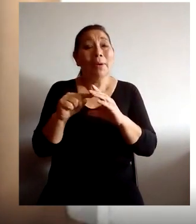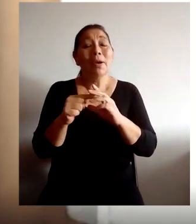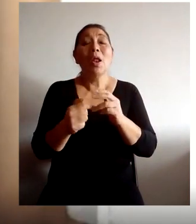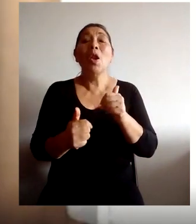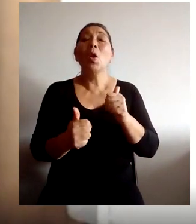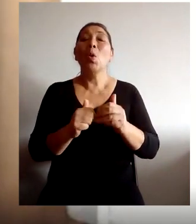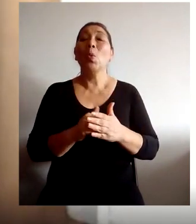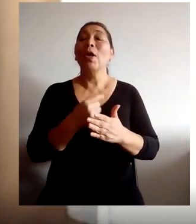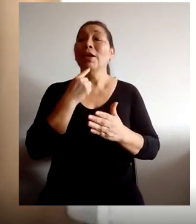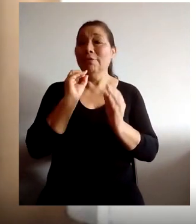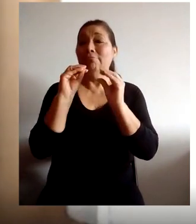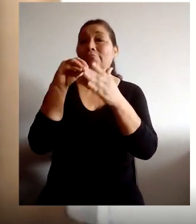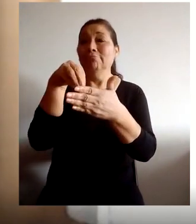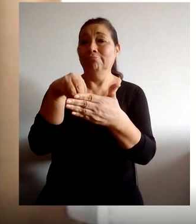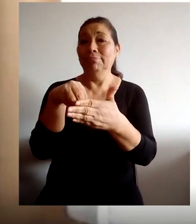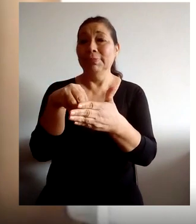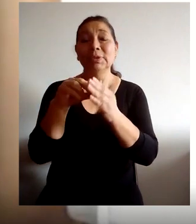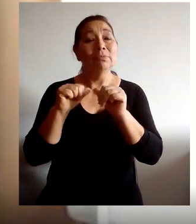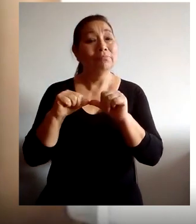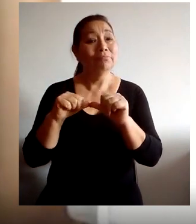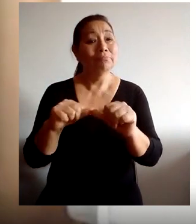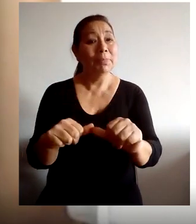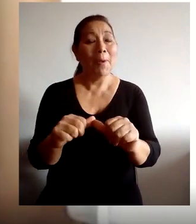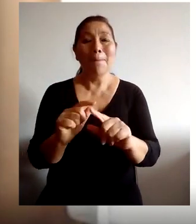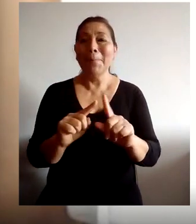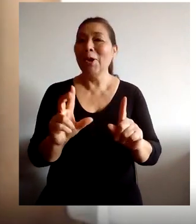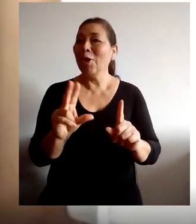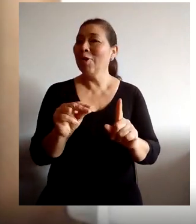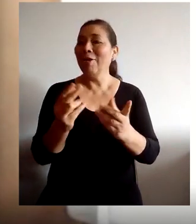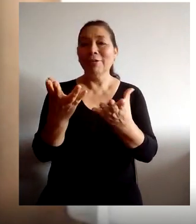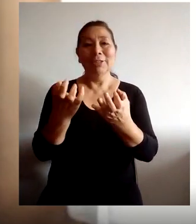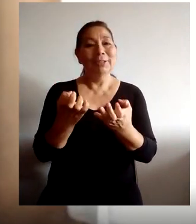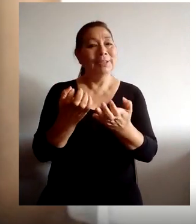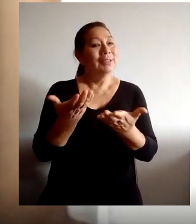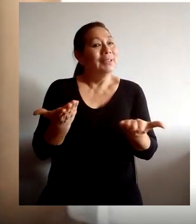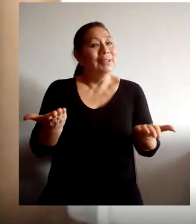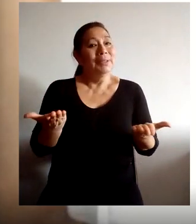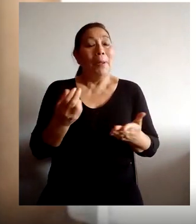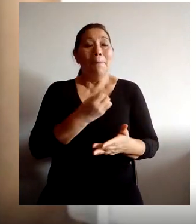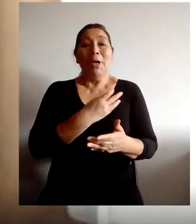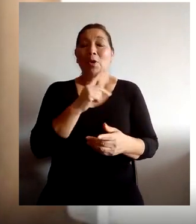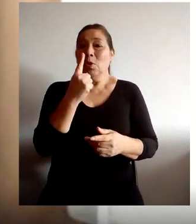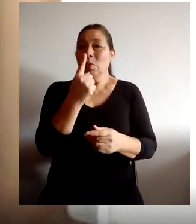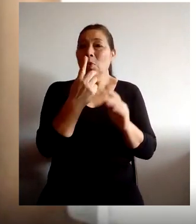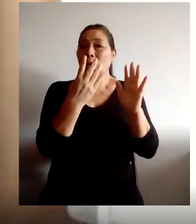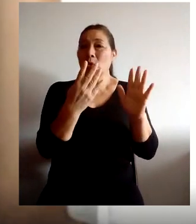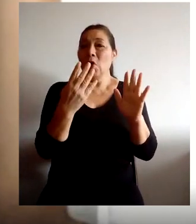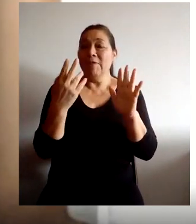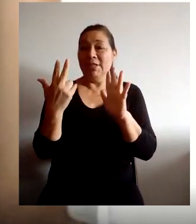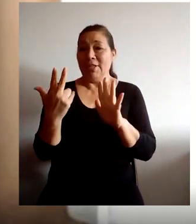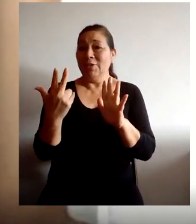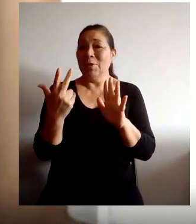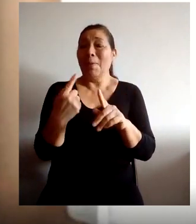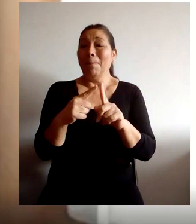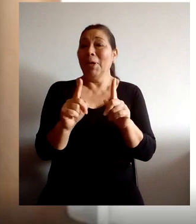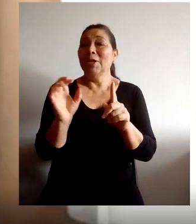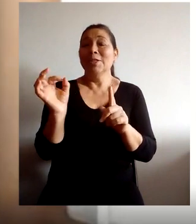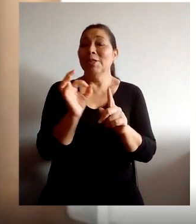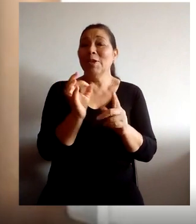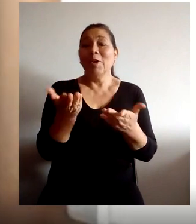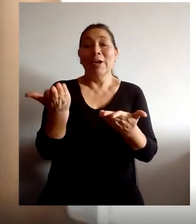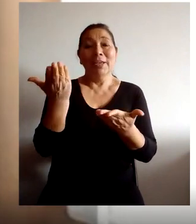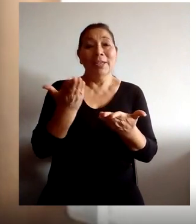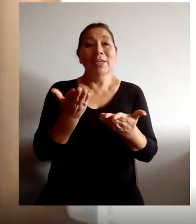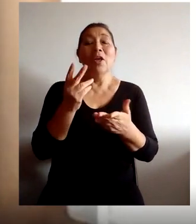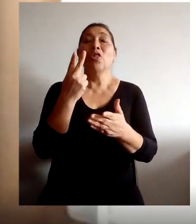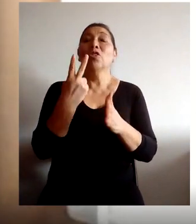de 1998, sino que se considere 12 meses antes de la presentación de su solicitud. Es por eso